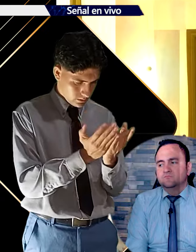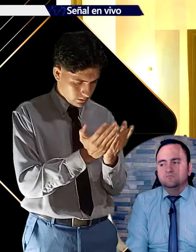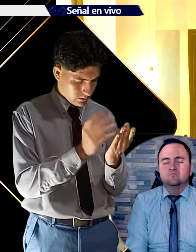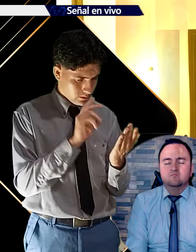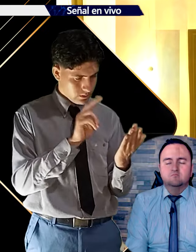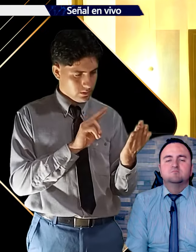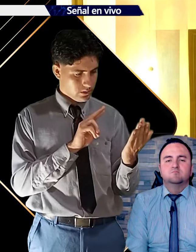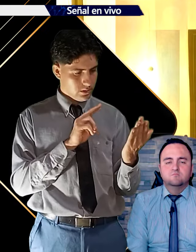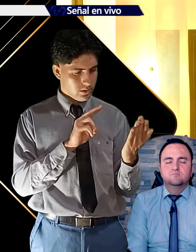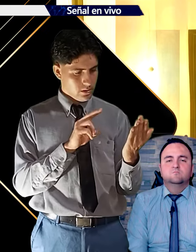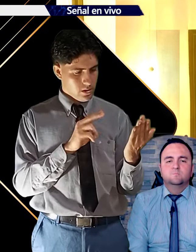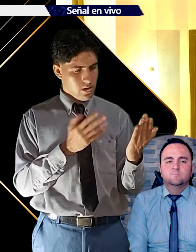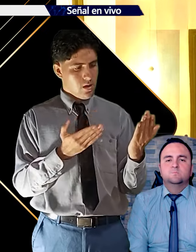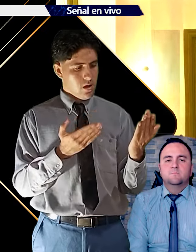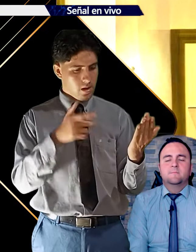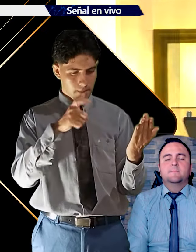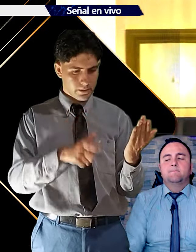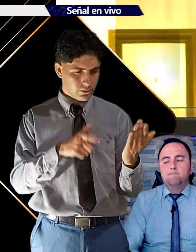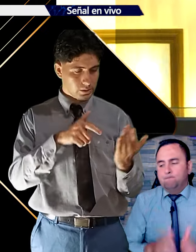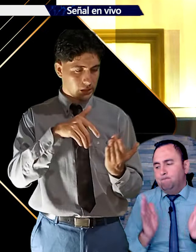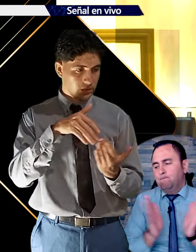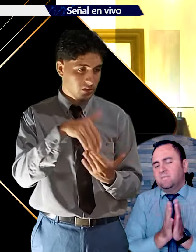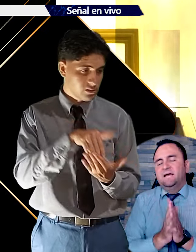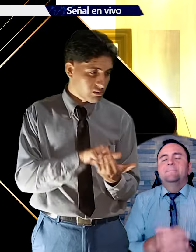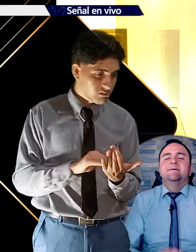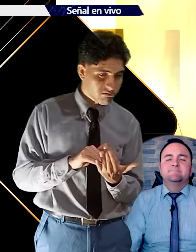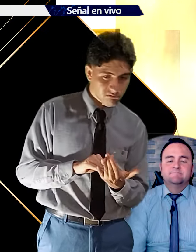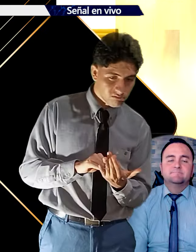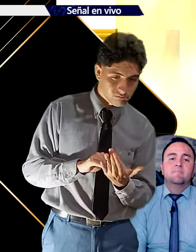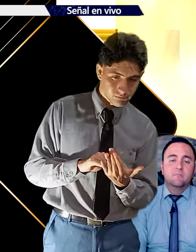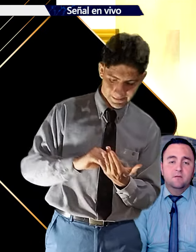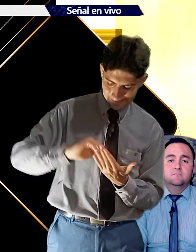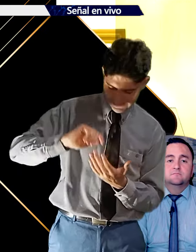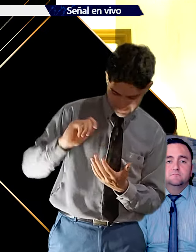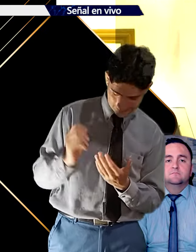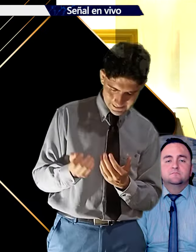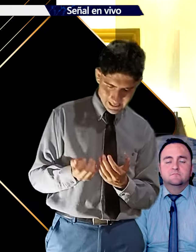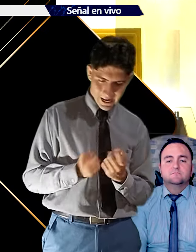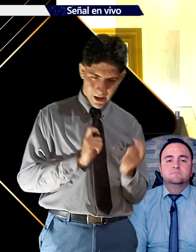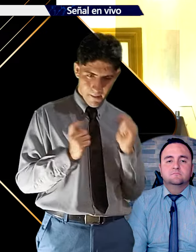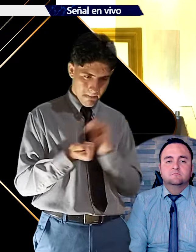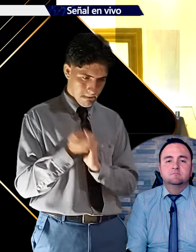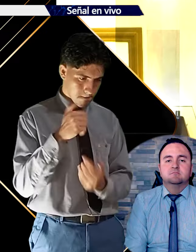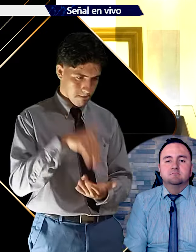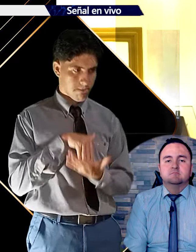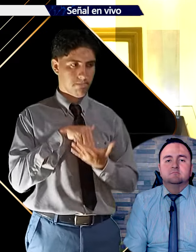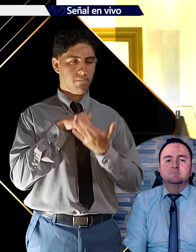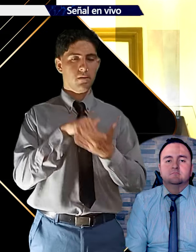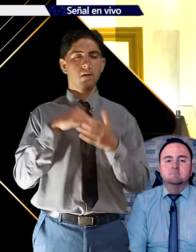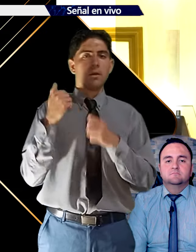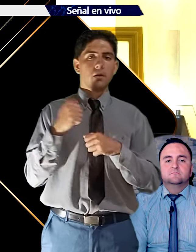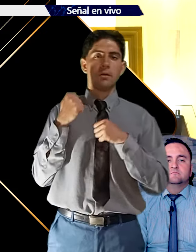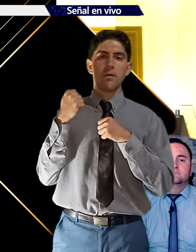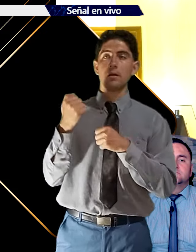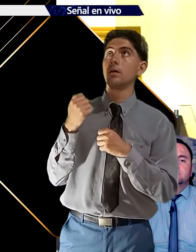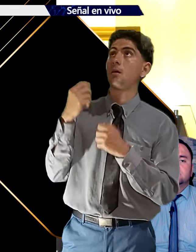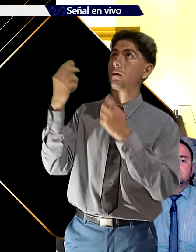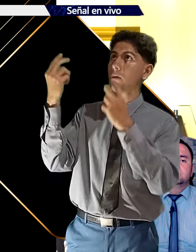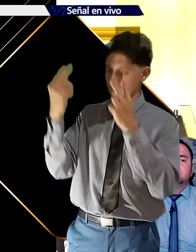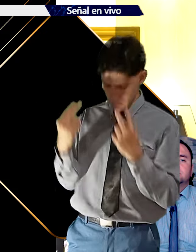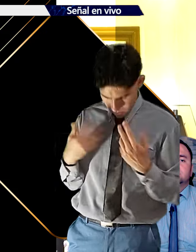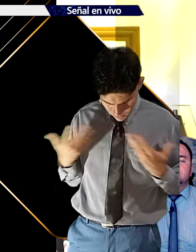las cosas es que cuando yo leo ese texto, que el Señor restaura ruinas y escombros de generaciones, yo, Señor, yo quiero que tomes mi vida y me uses.